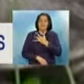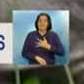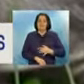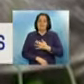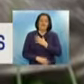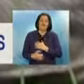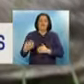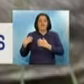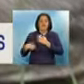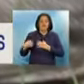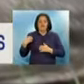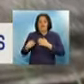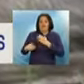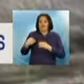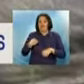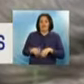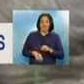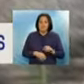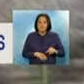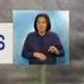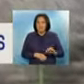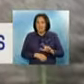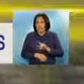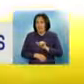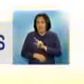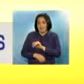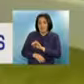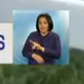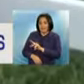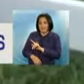rascaditas de su amigo Coto, la lagartija.